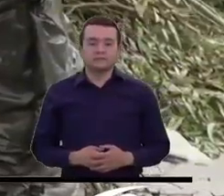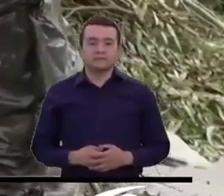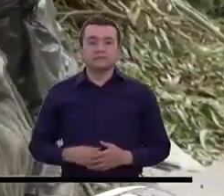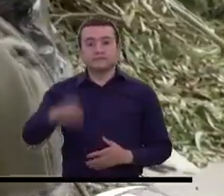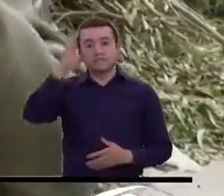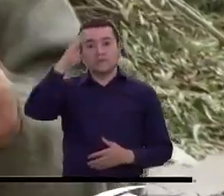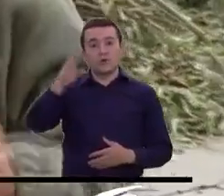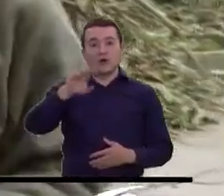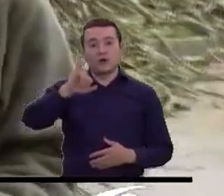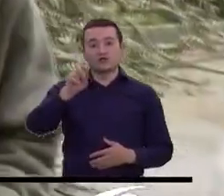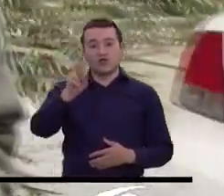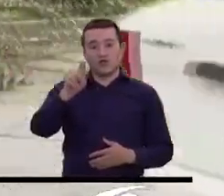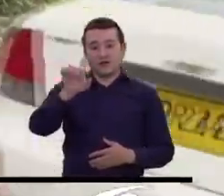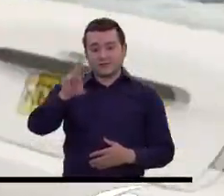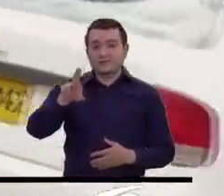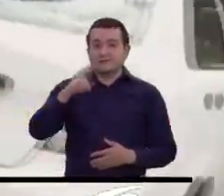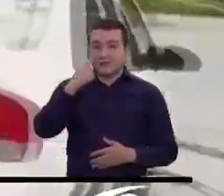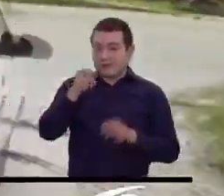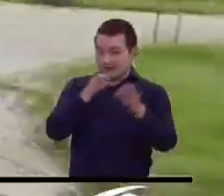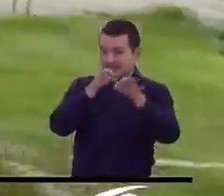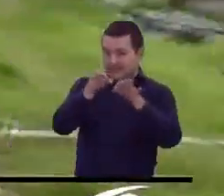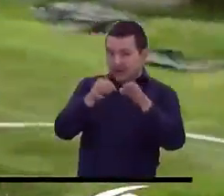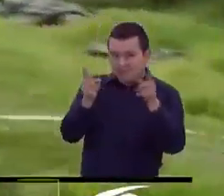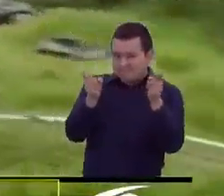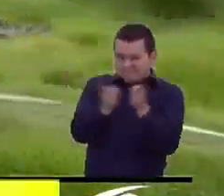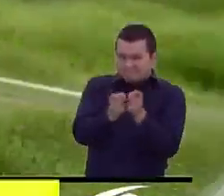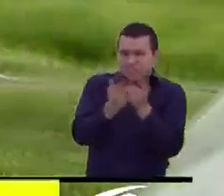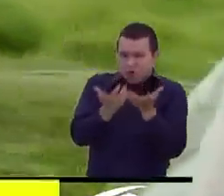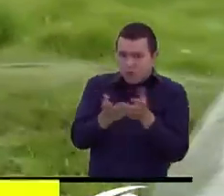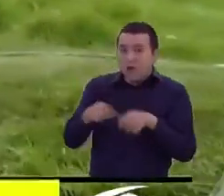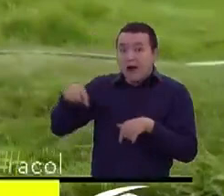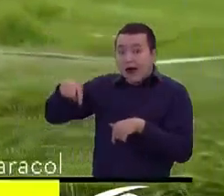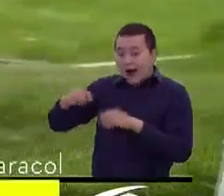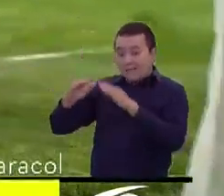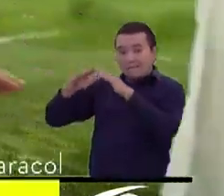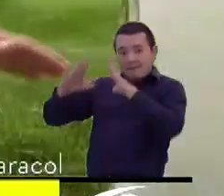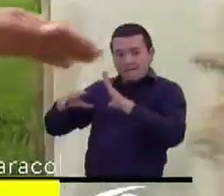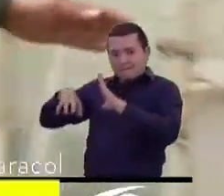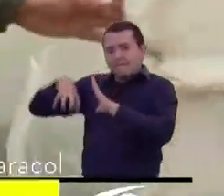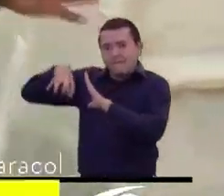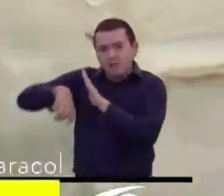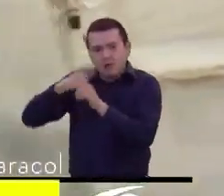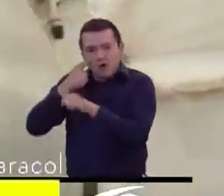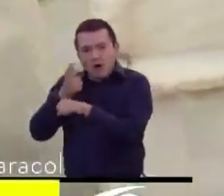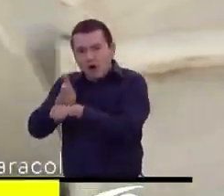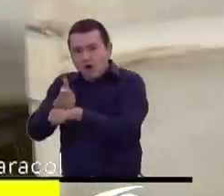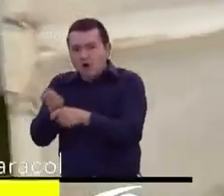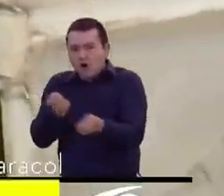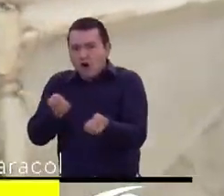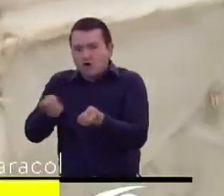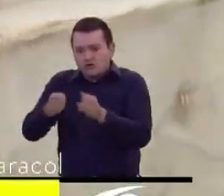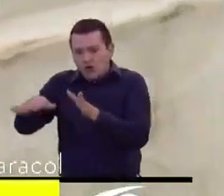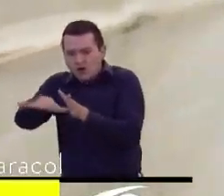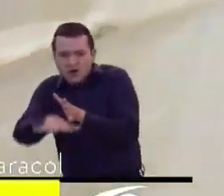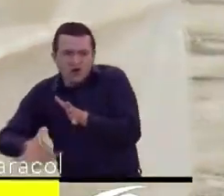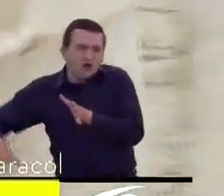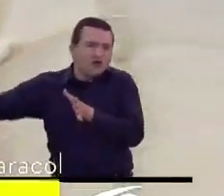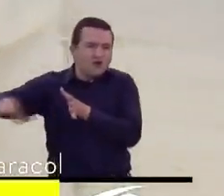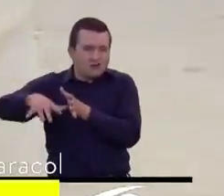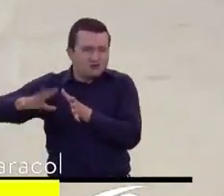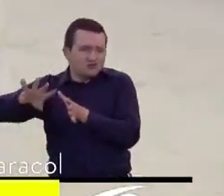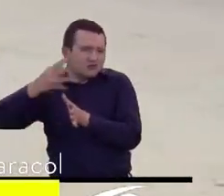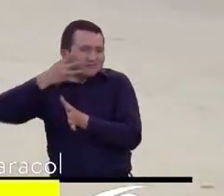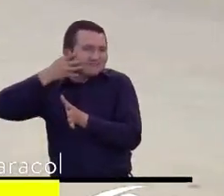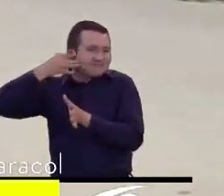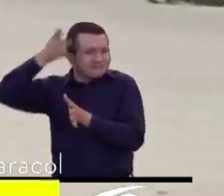Hola, Johnny, vamos a intentar explicarles brevemente lo que se hace aquí en este puesto de control ubicado en una de las entradas al territorio. Inicialmente se entra a